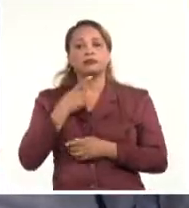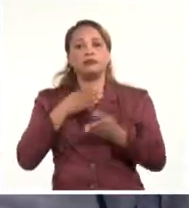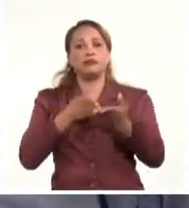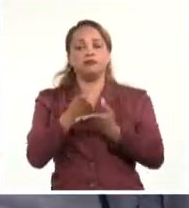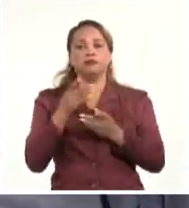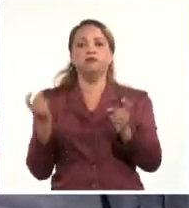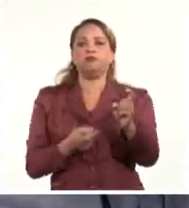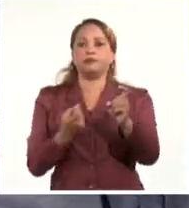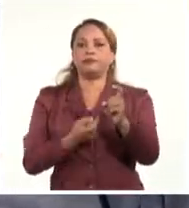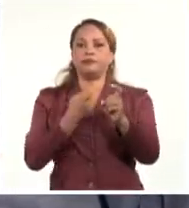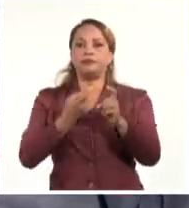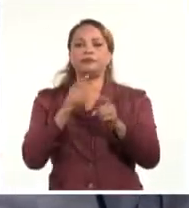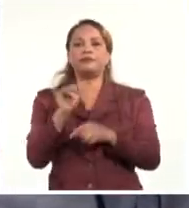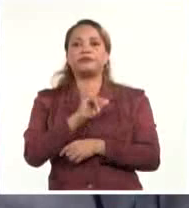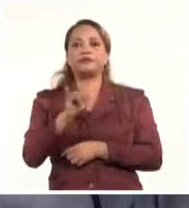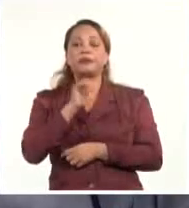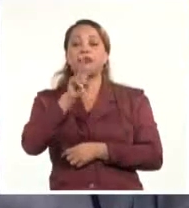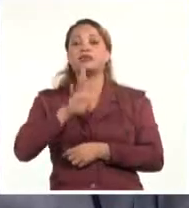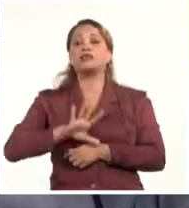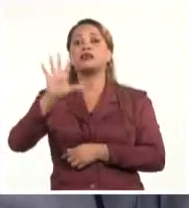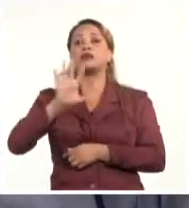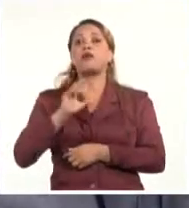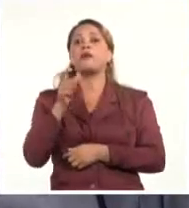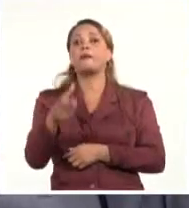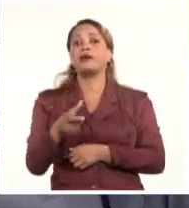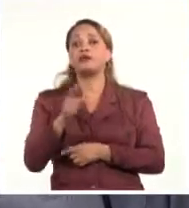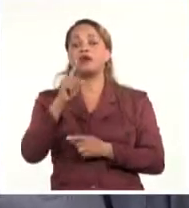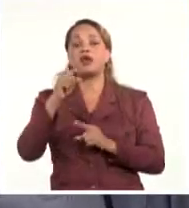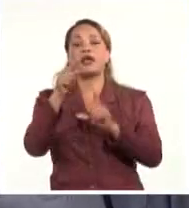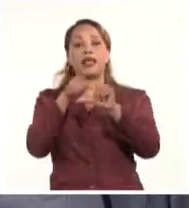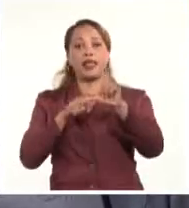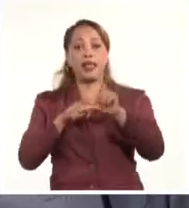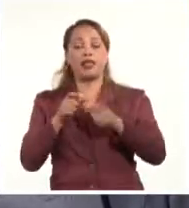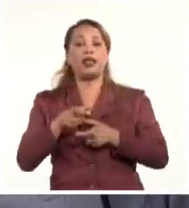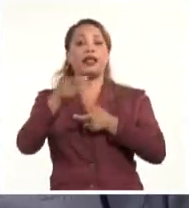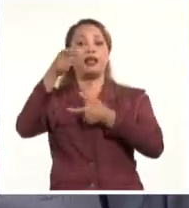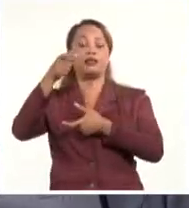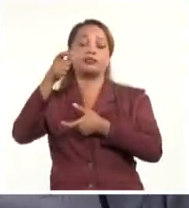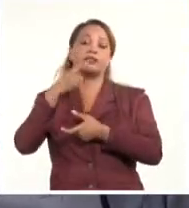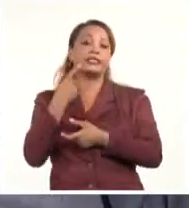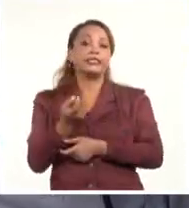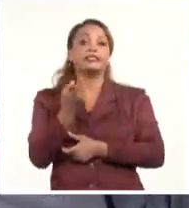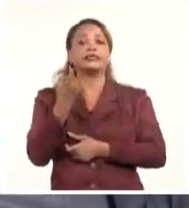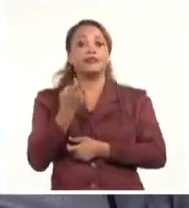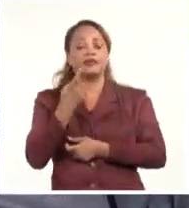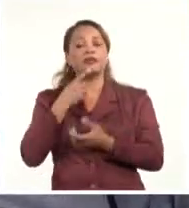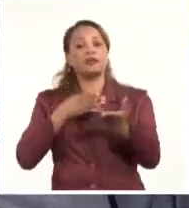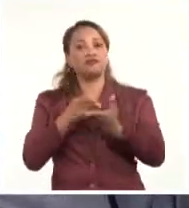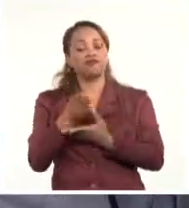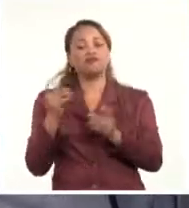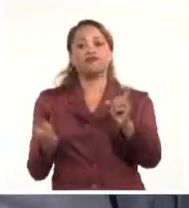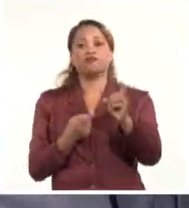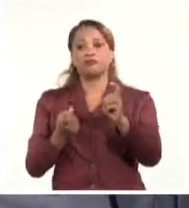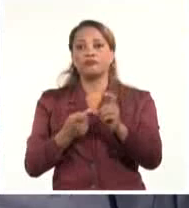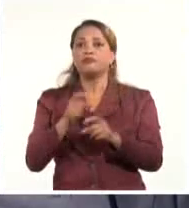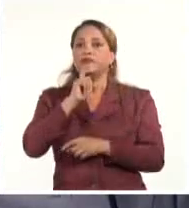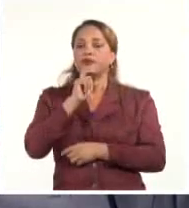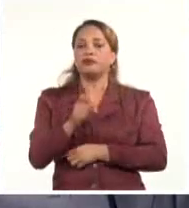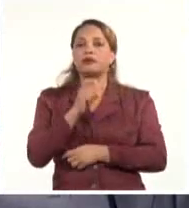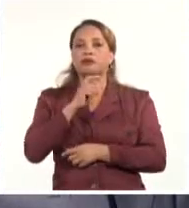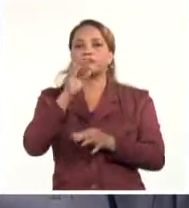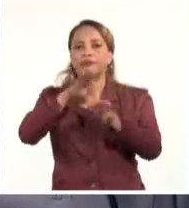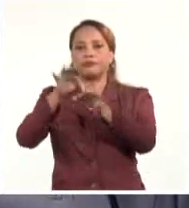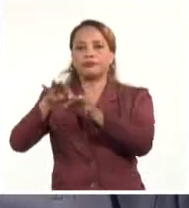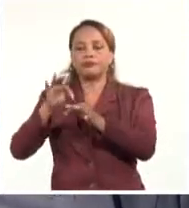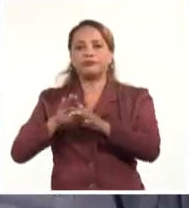que está un poco también a 25 pesos el litro, se nos encarece mucho a la hora de hacer las cosechas,